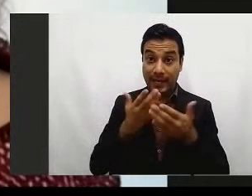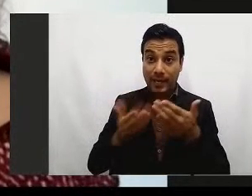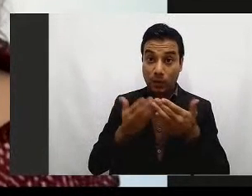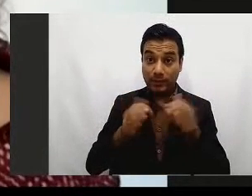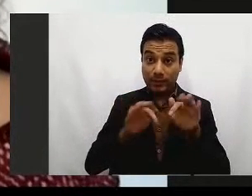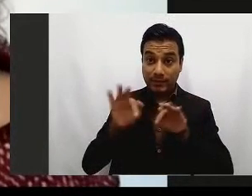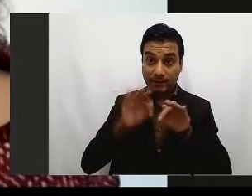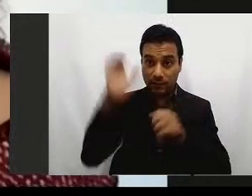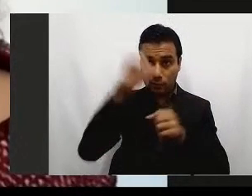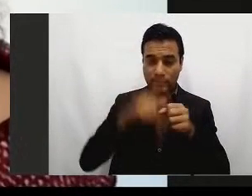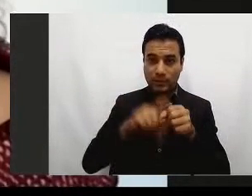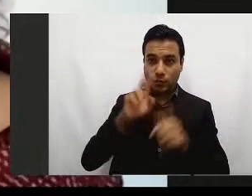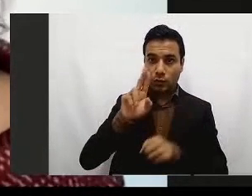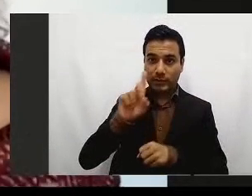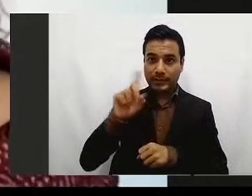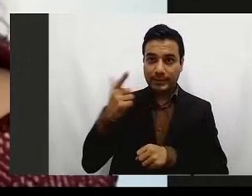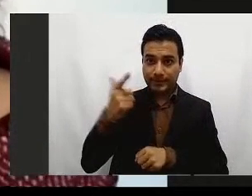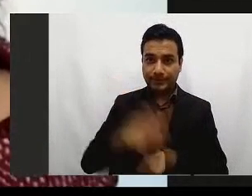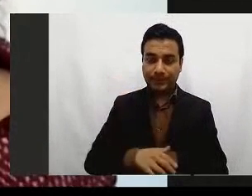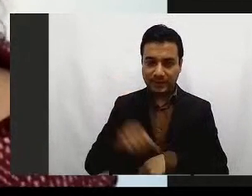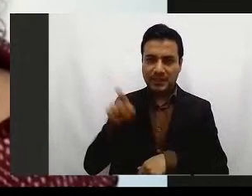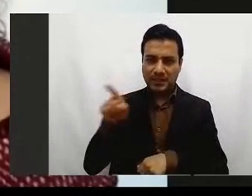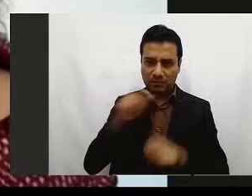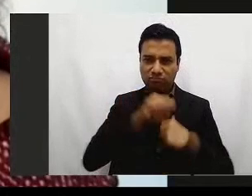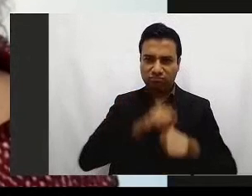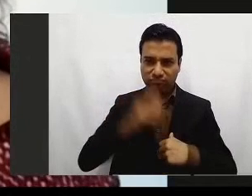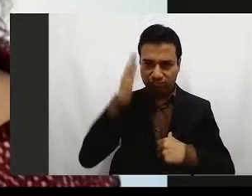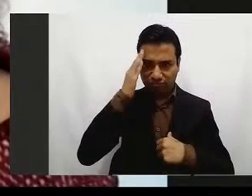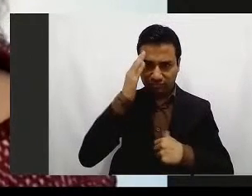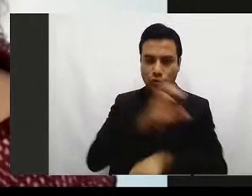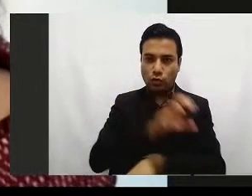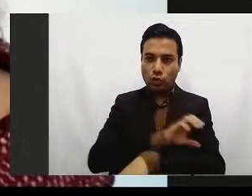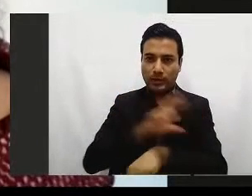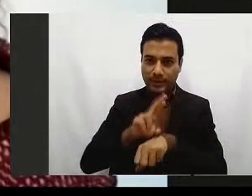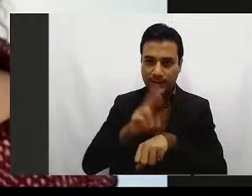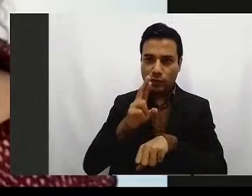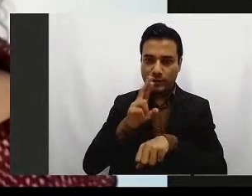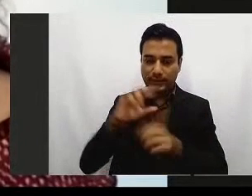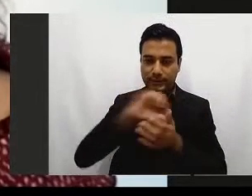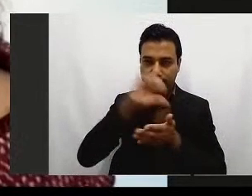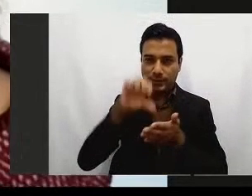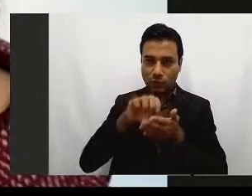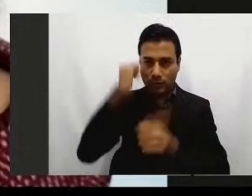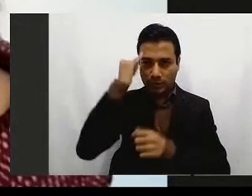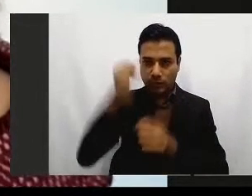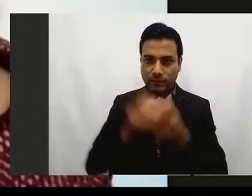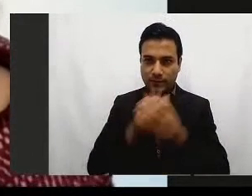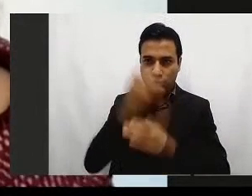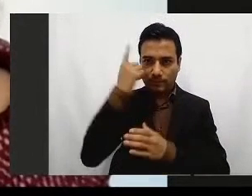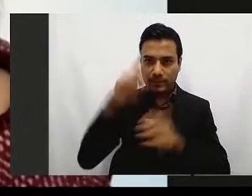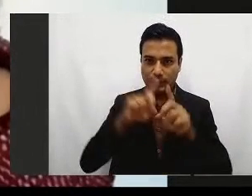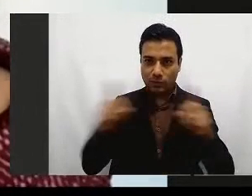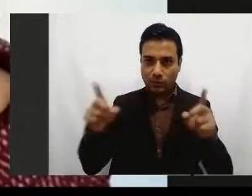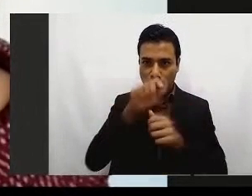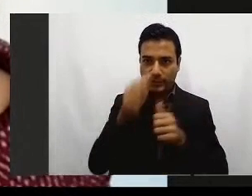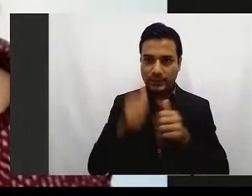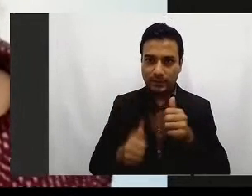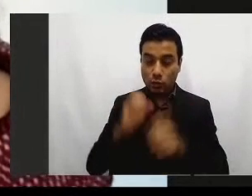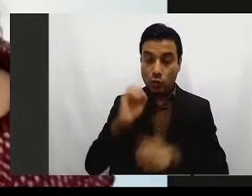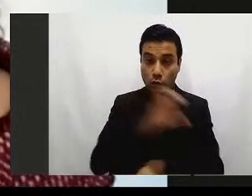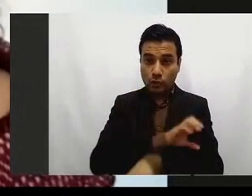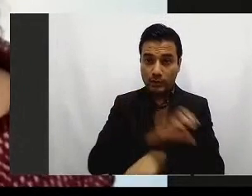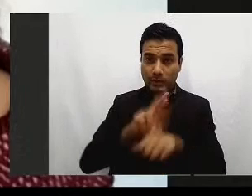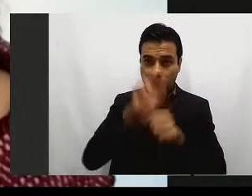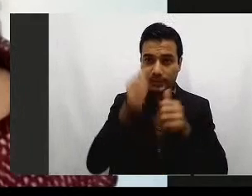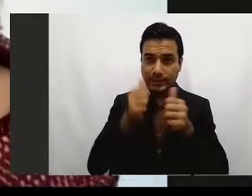Cultura UDG, donde ha desempeñado diversos cargos como coordinadora del Centro de Innovación e Inteligencia para el Desarrollo de las Artes o coordinadora de Artes